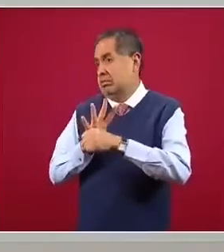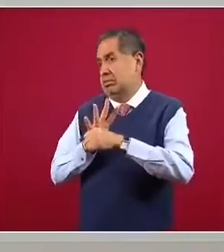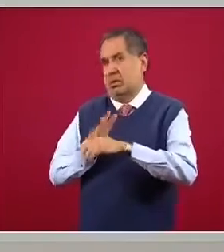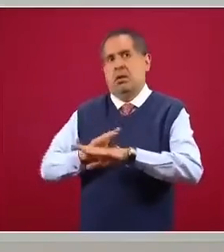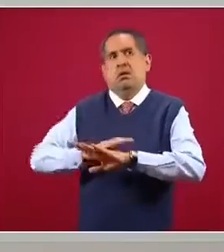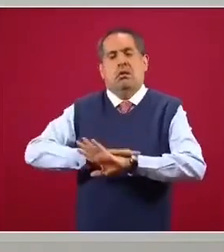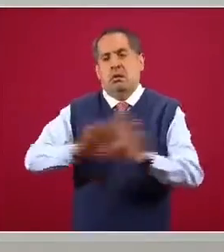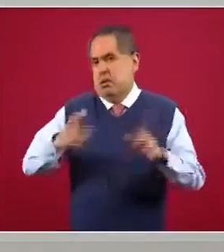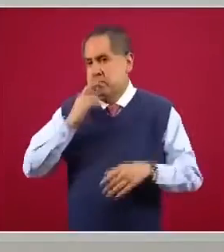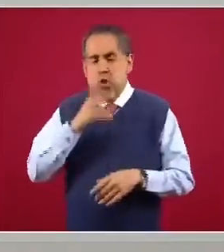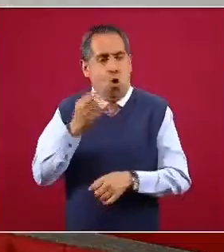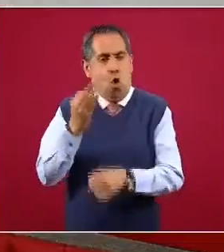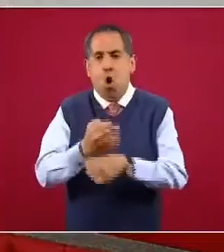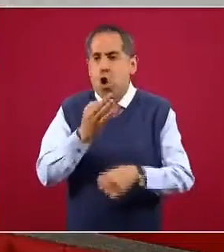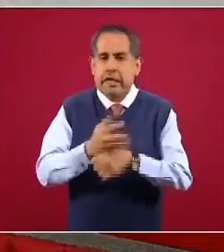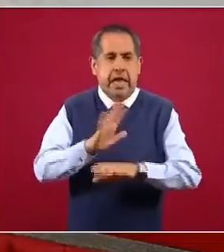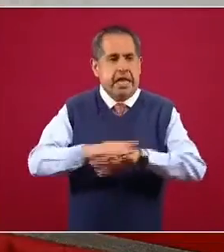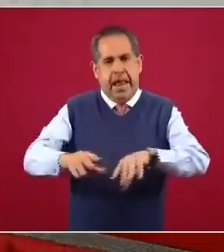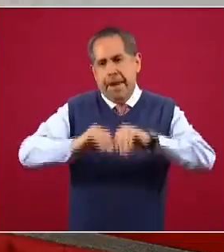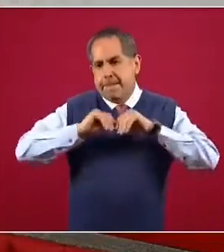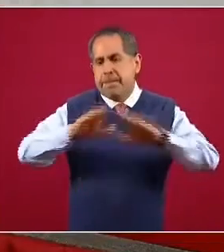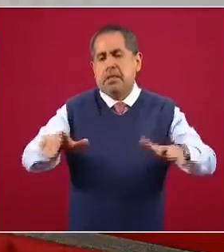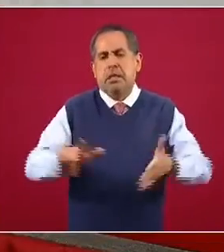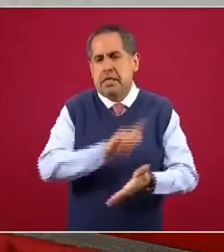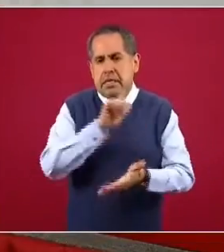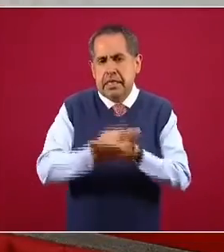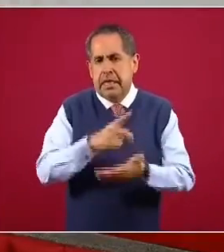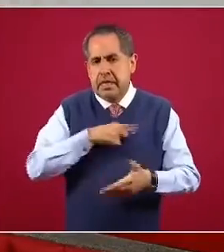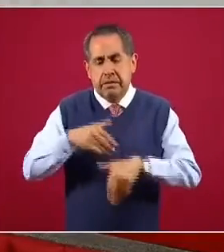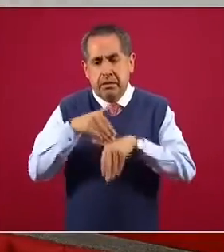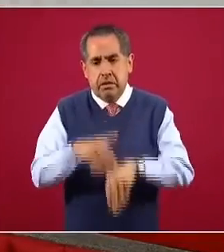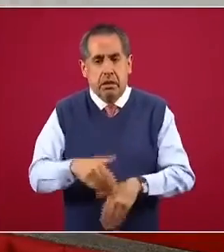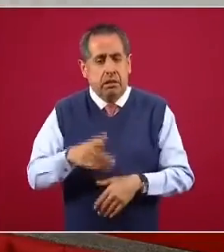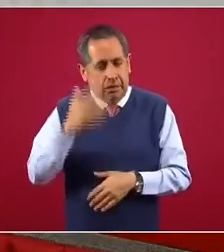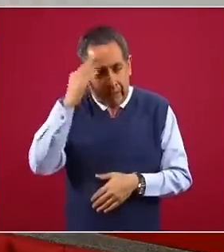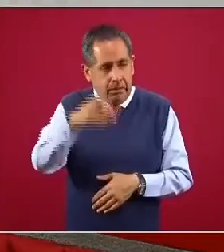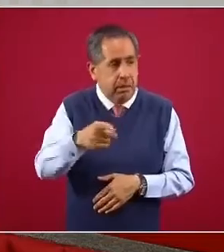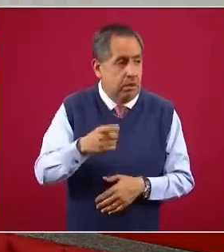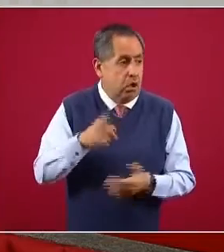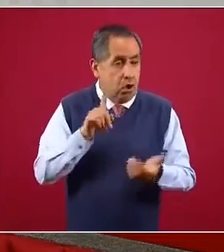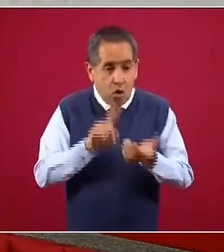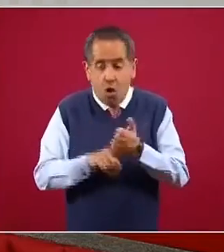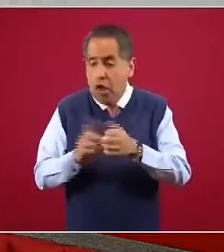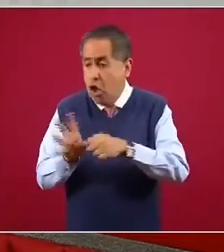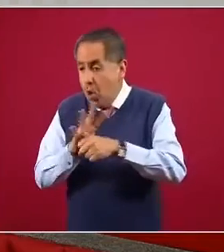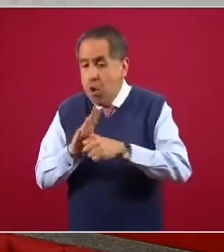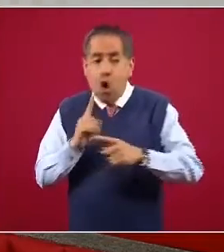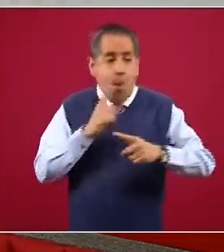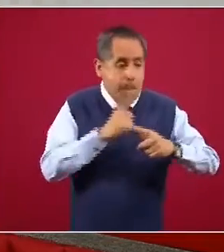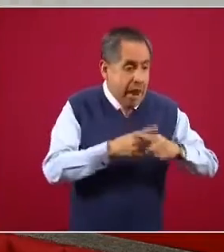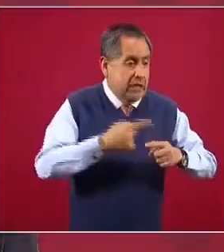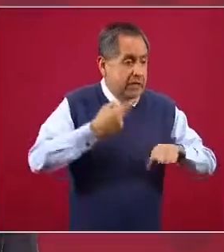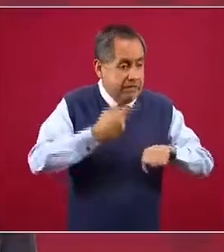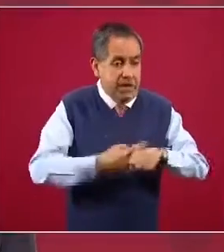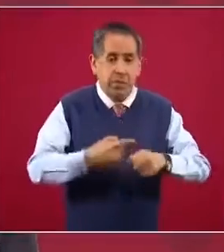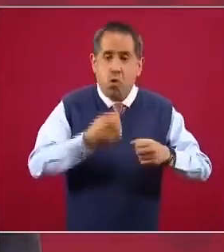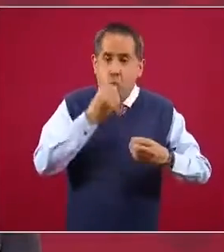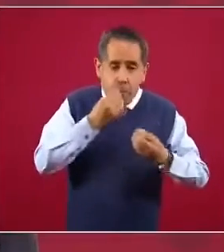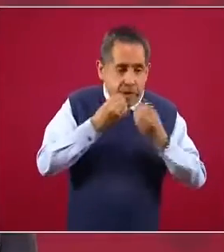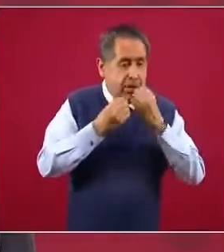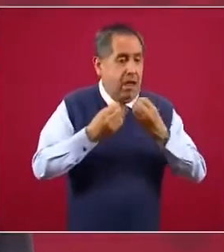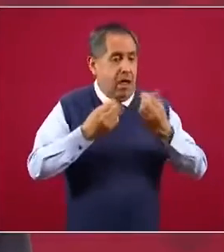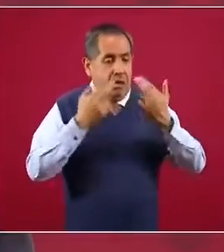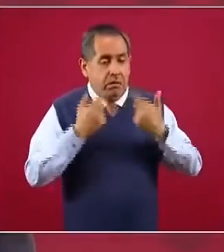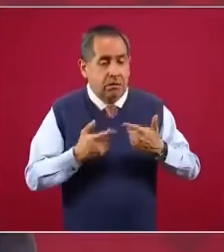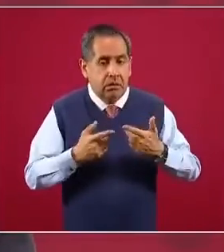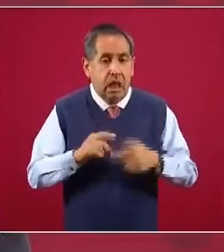y precisamente por todos los elementos de los que estamos hablando, de complicaciones asociadas también a este tipo de alimentos, era el